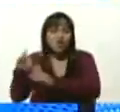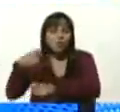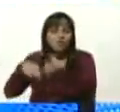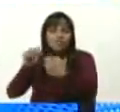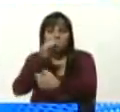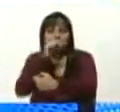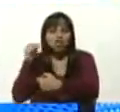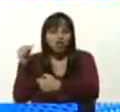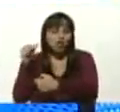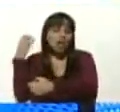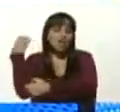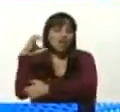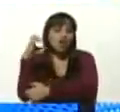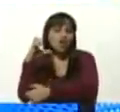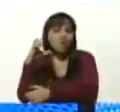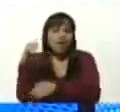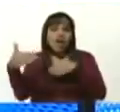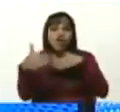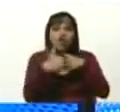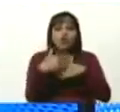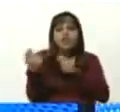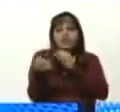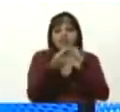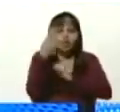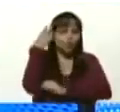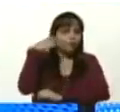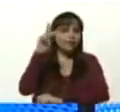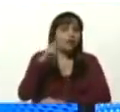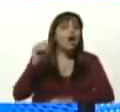...colombiana contra el diálogo de México. ¡Alerta!